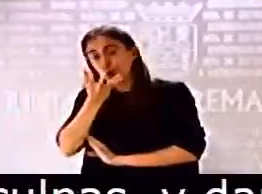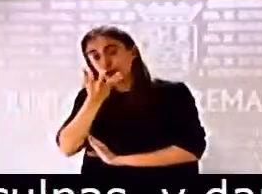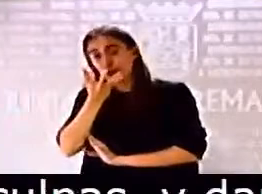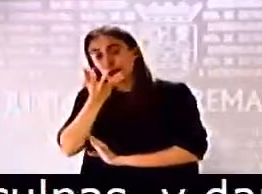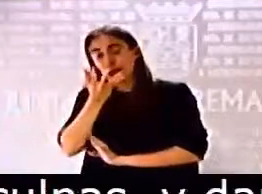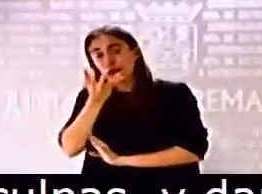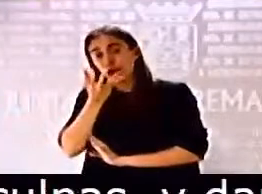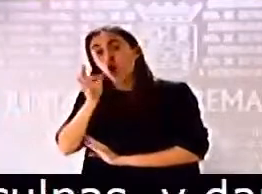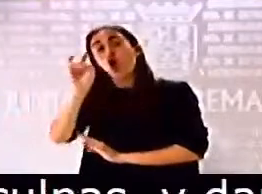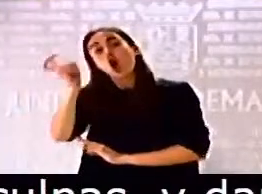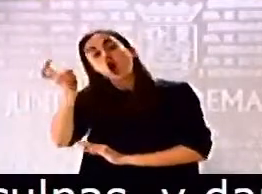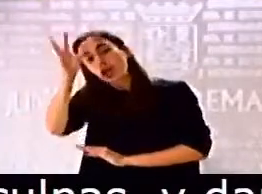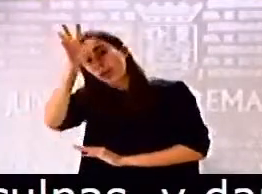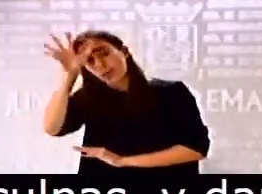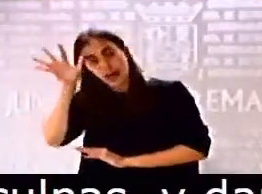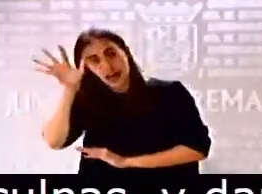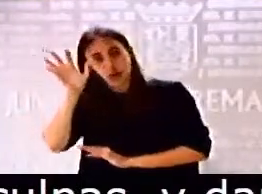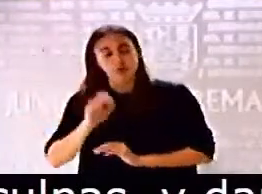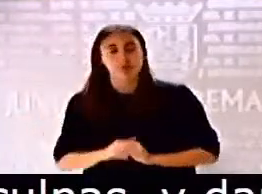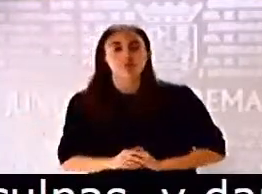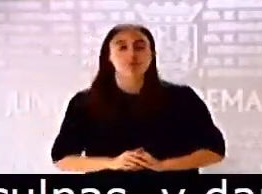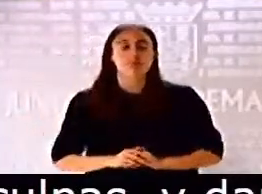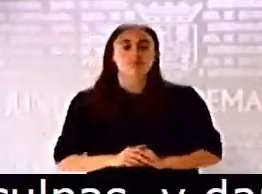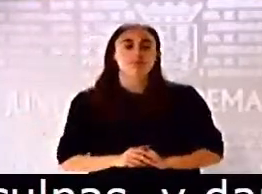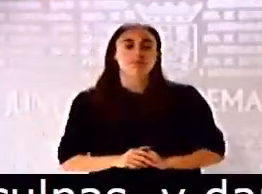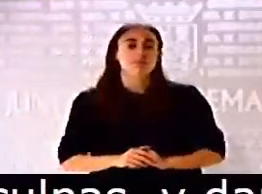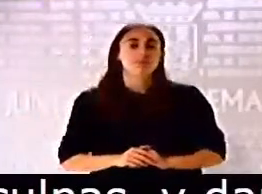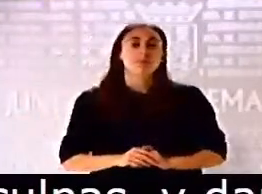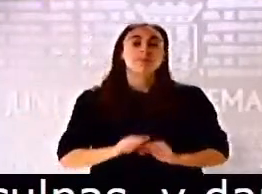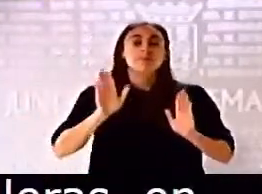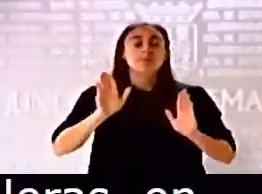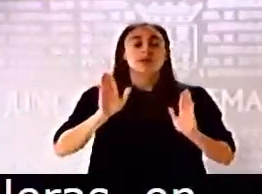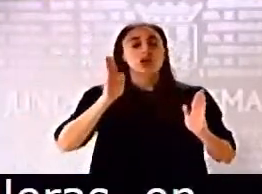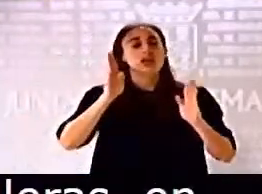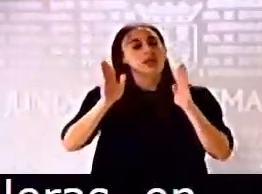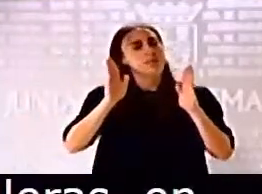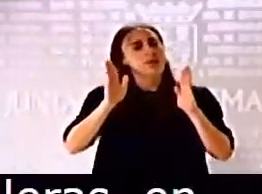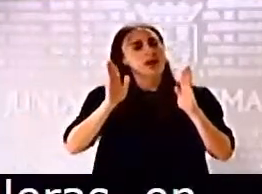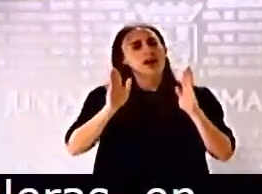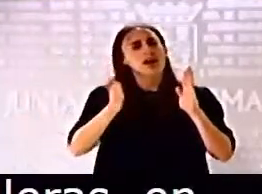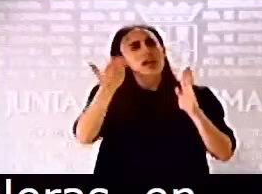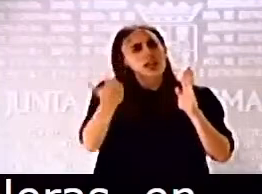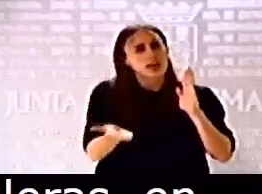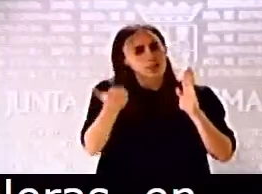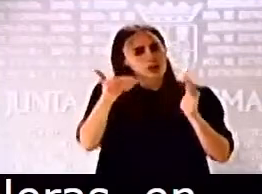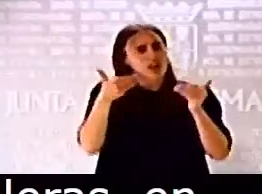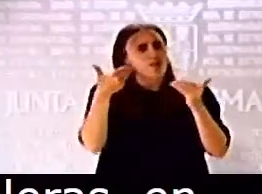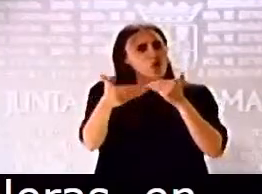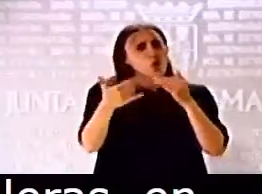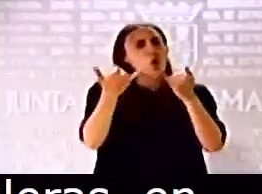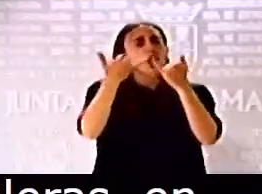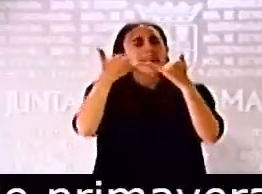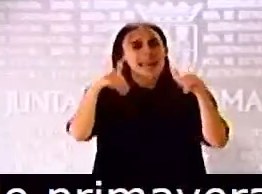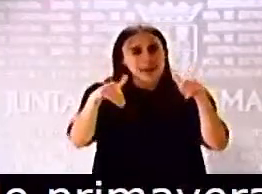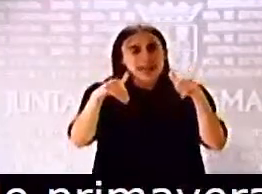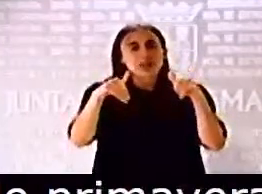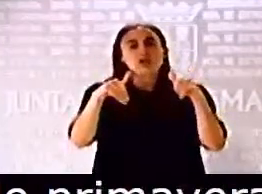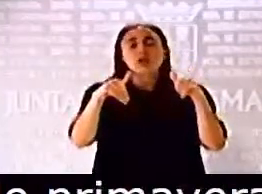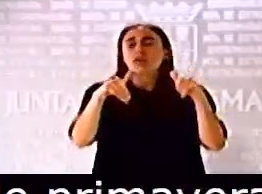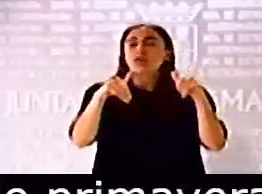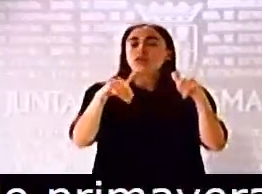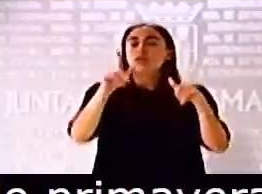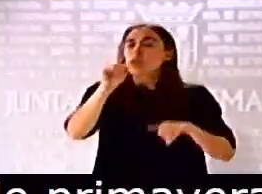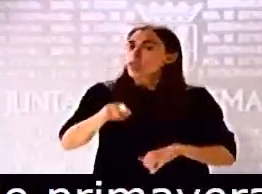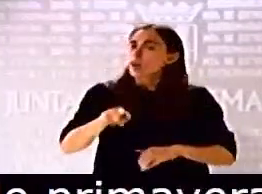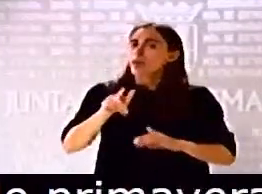es la temporada de verano, pero sin duda ninguna viene una temporada muy importante en cuanto a eventos, viene una temporada